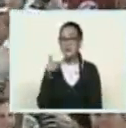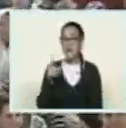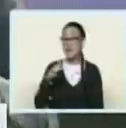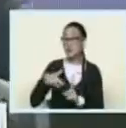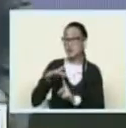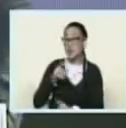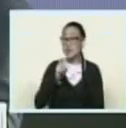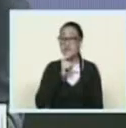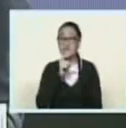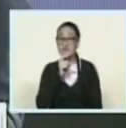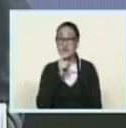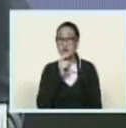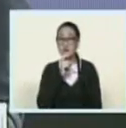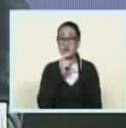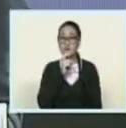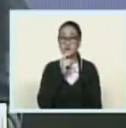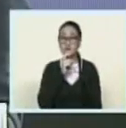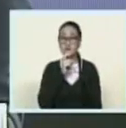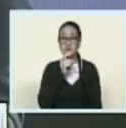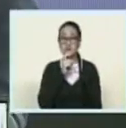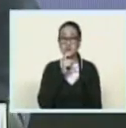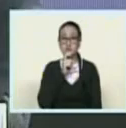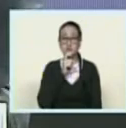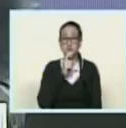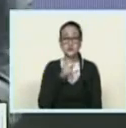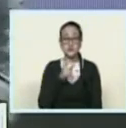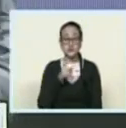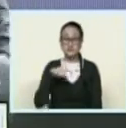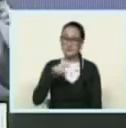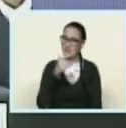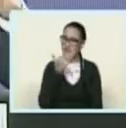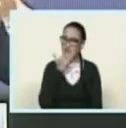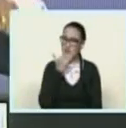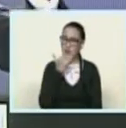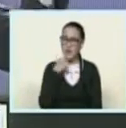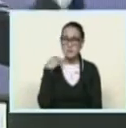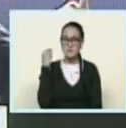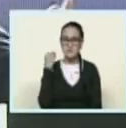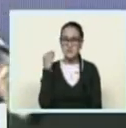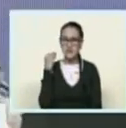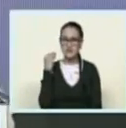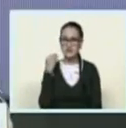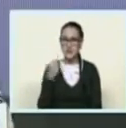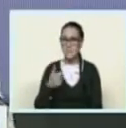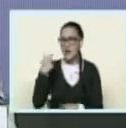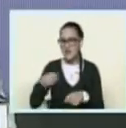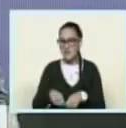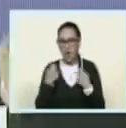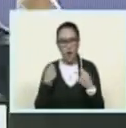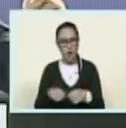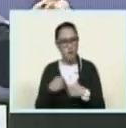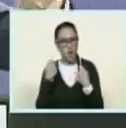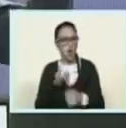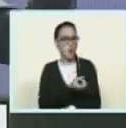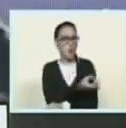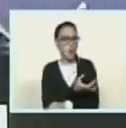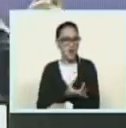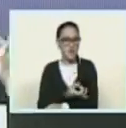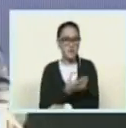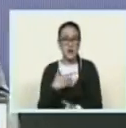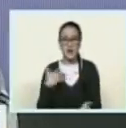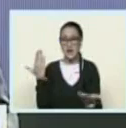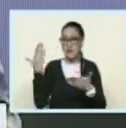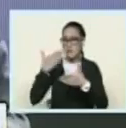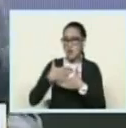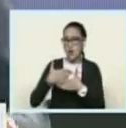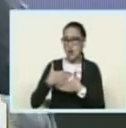esté difícil, se equivoca quienes creen que tratando de generar más violencia, que tratando de